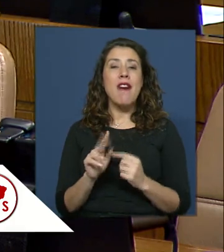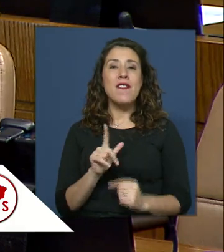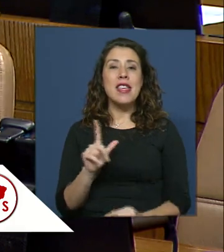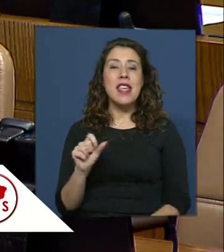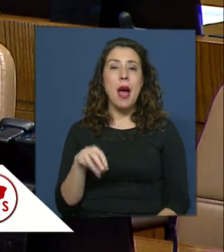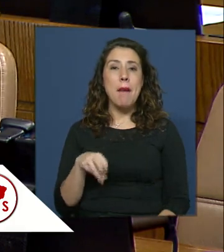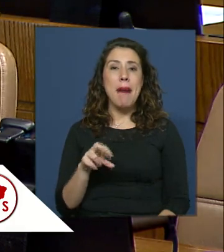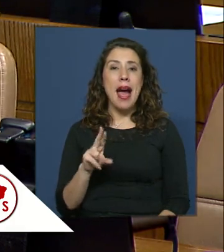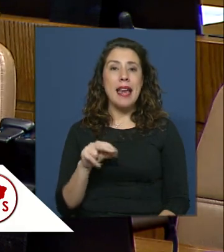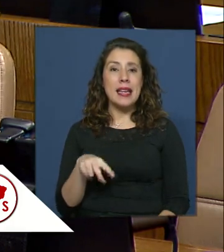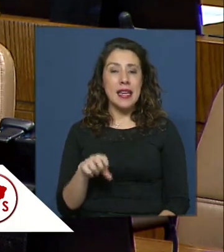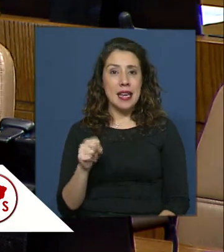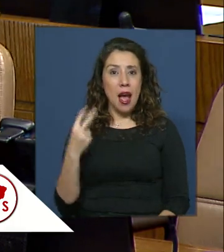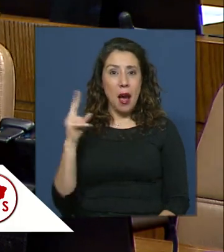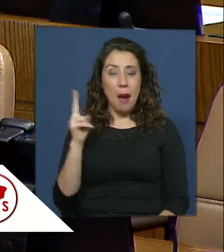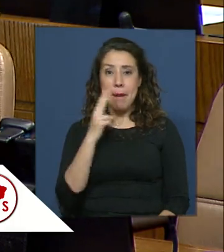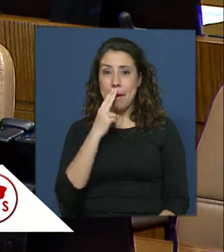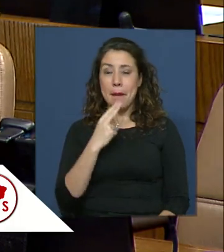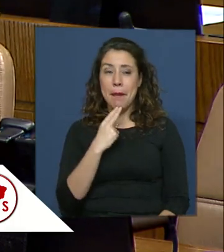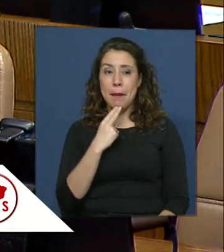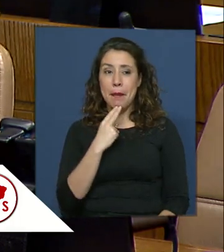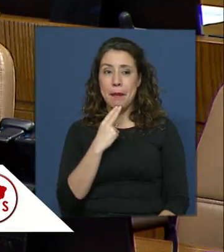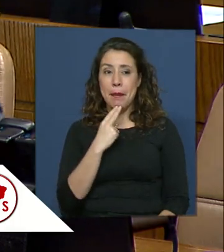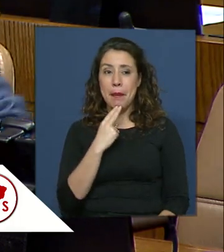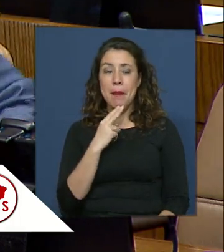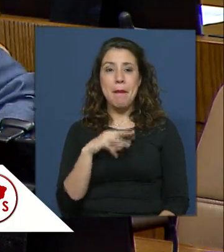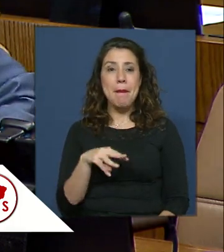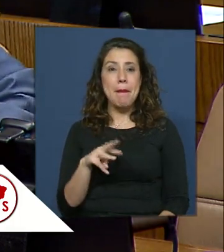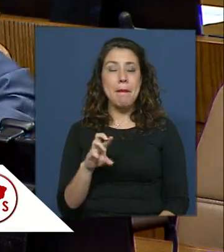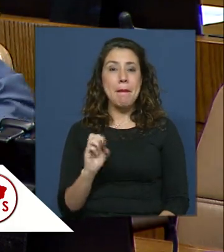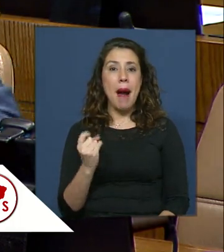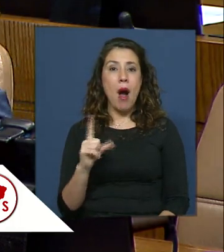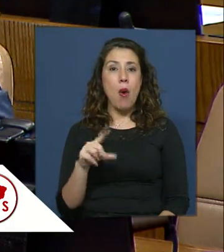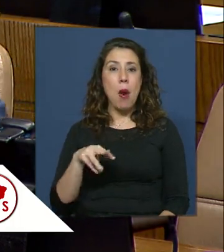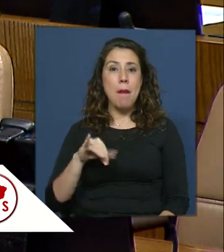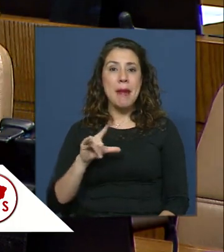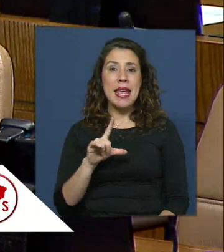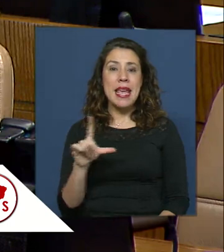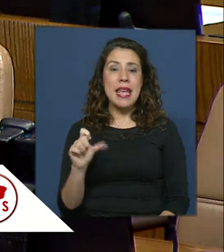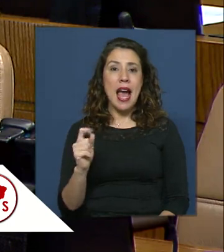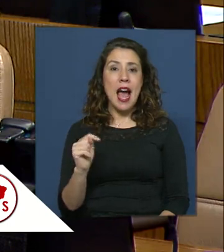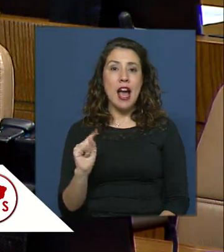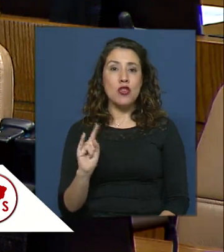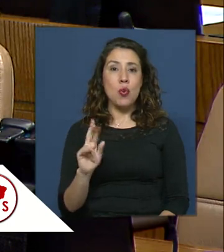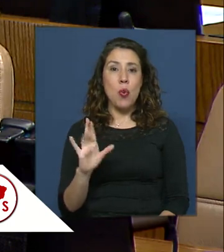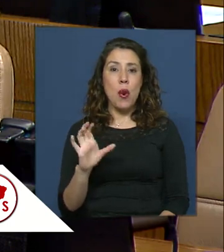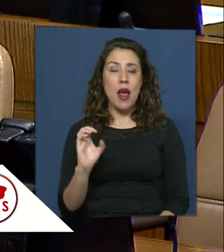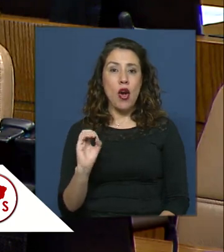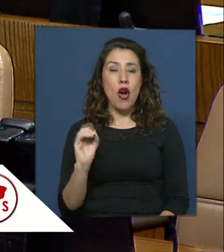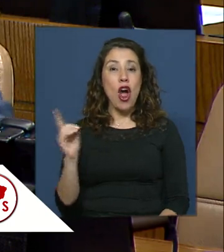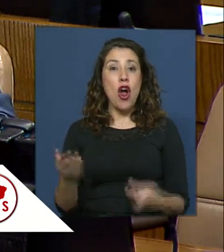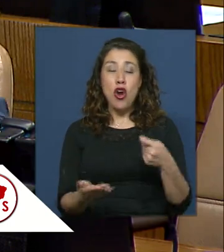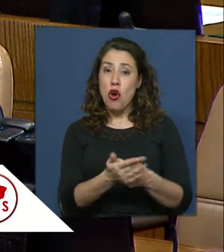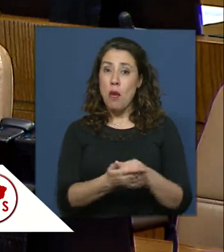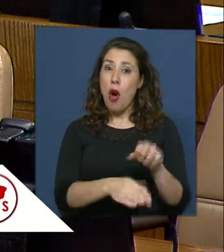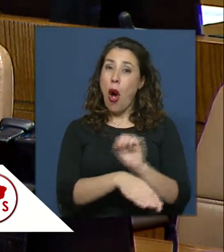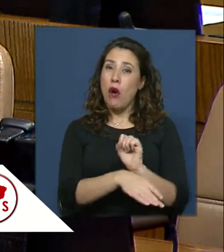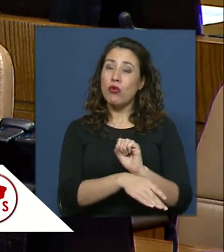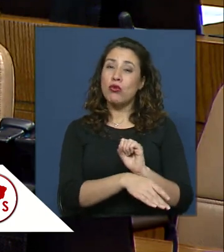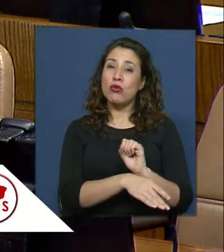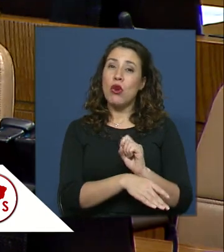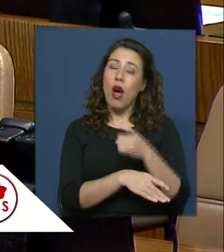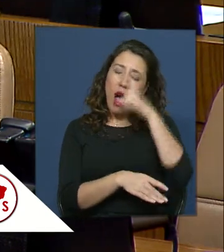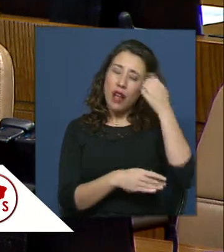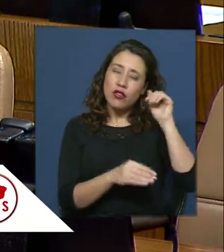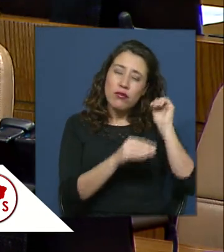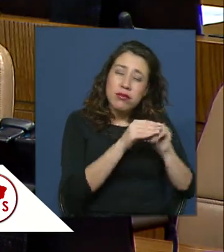Puerto Montt, Paul Millatureo, quien compró un vehículo, hizo esfuerzos denodados